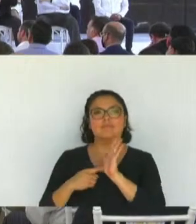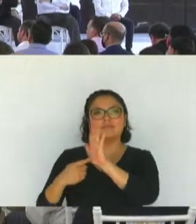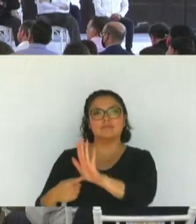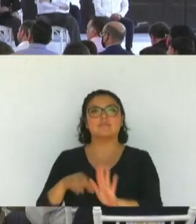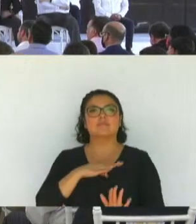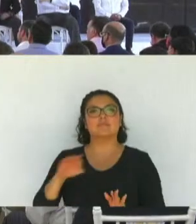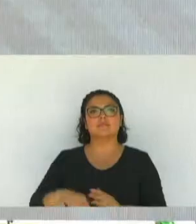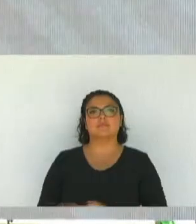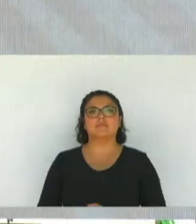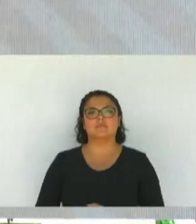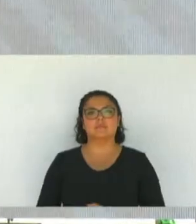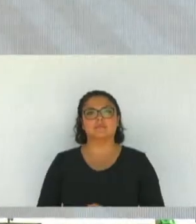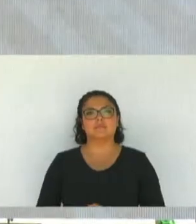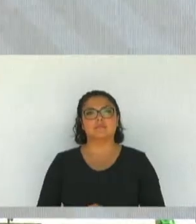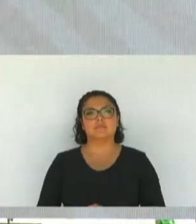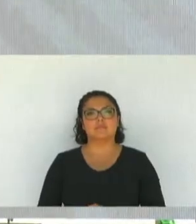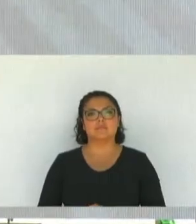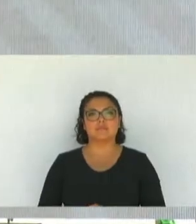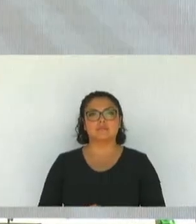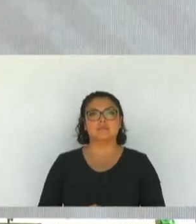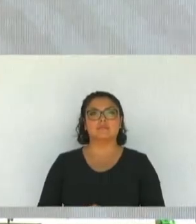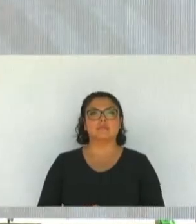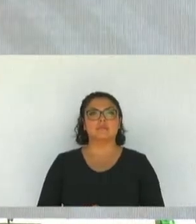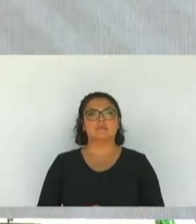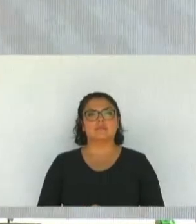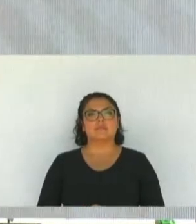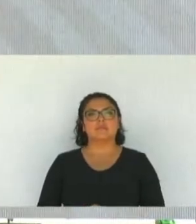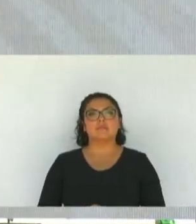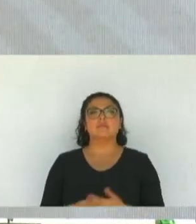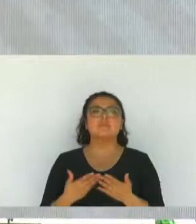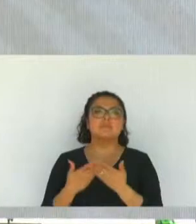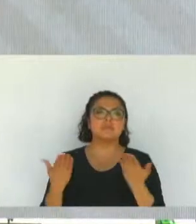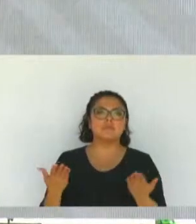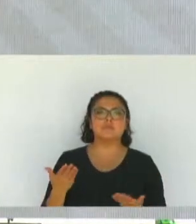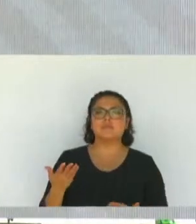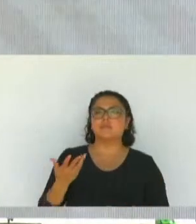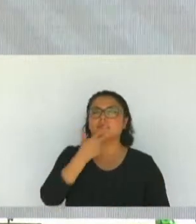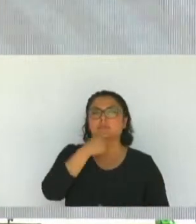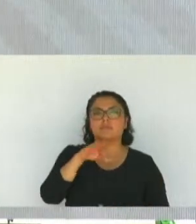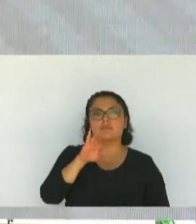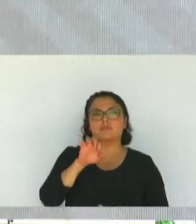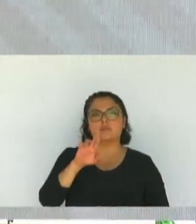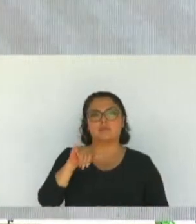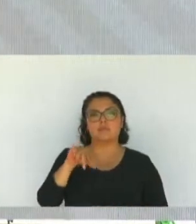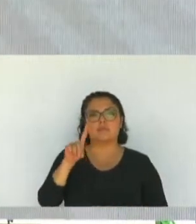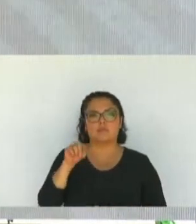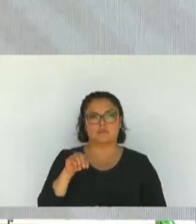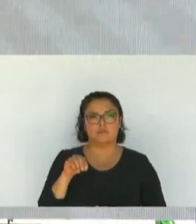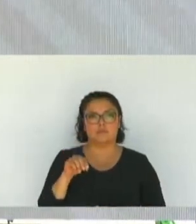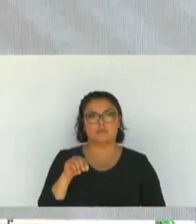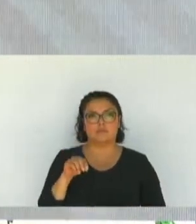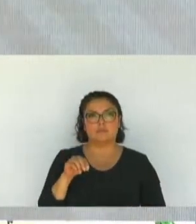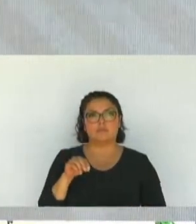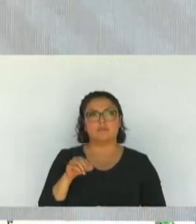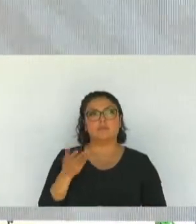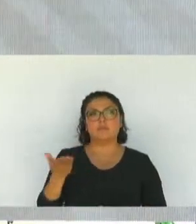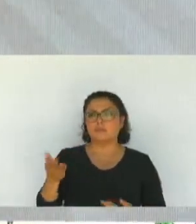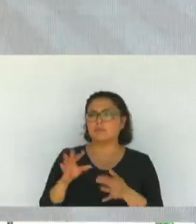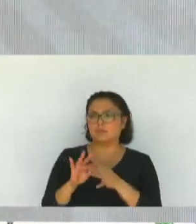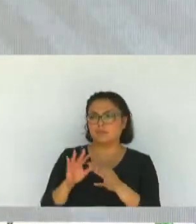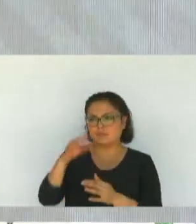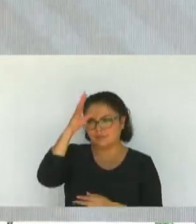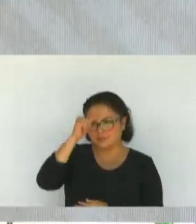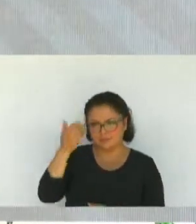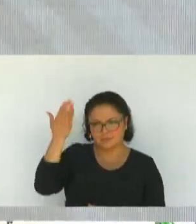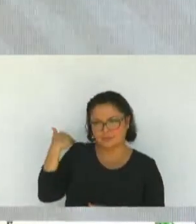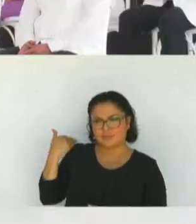jornadas largas, largas de discusión, de dudas. Fernando Alanís quizá recuerde una sesión que tuvimos por ahí de